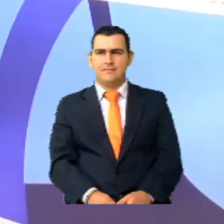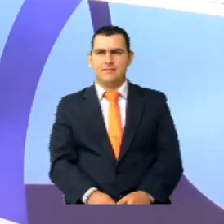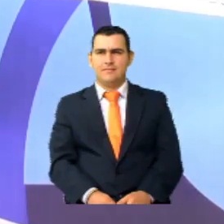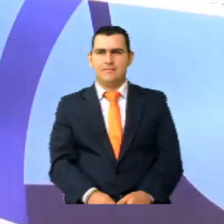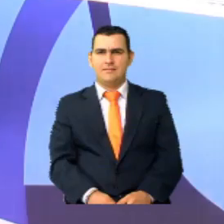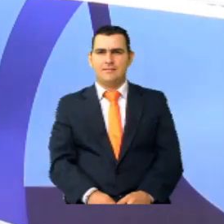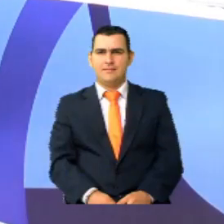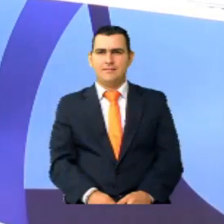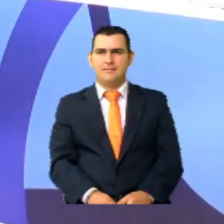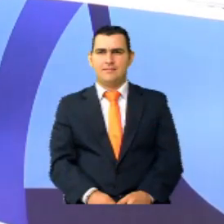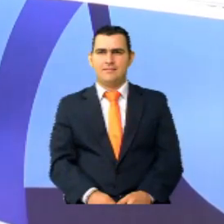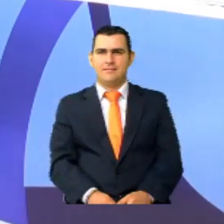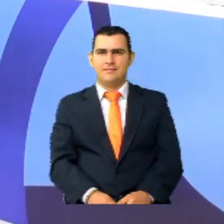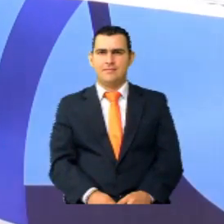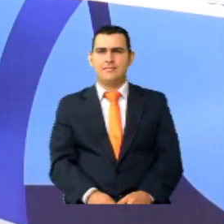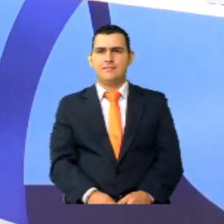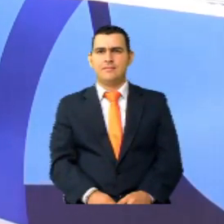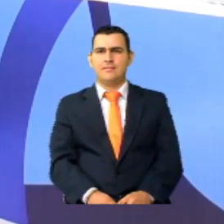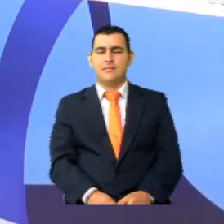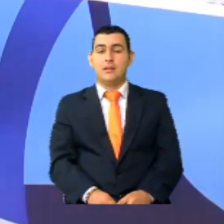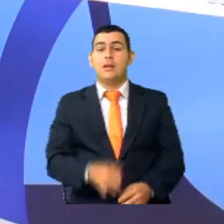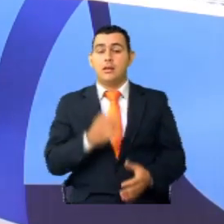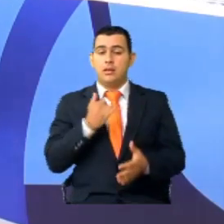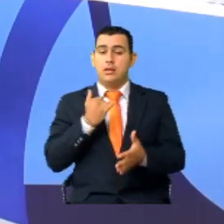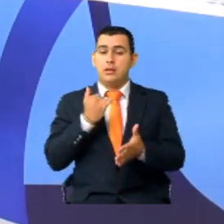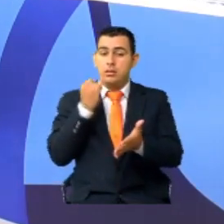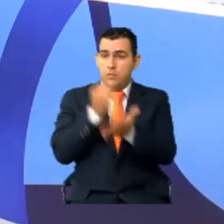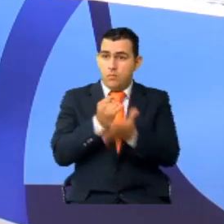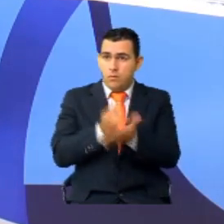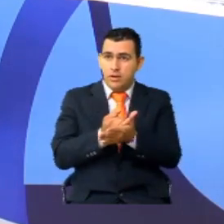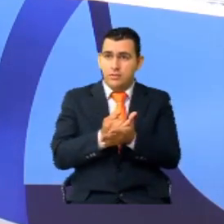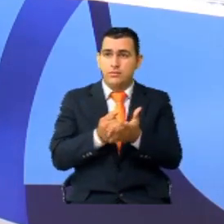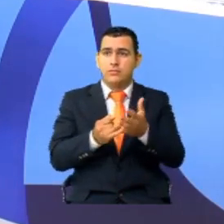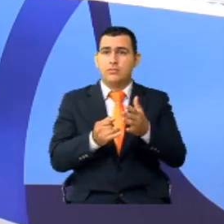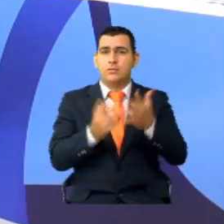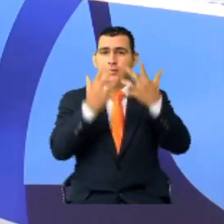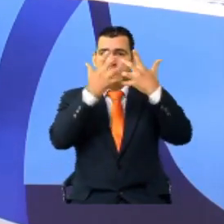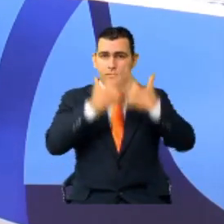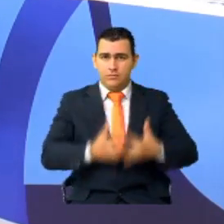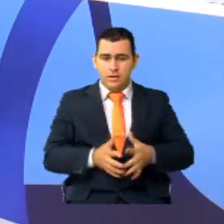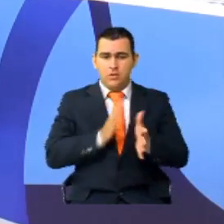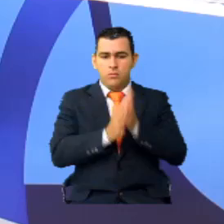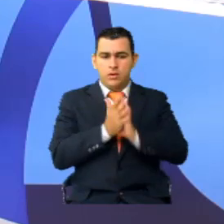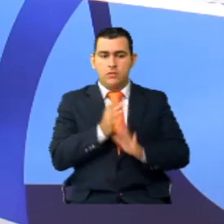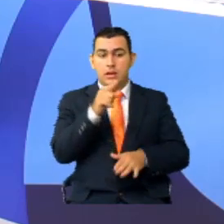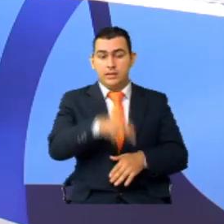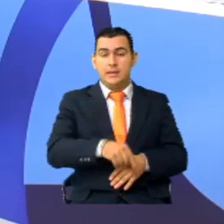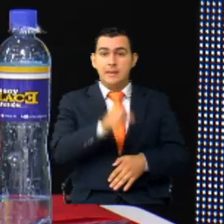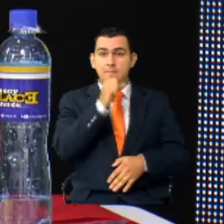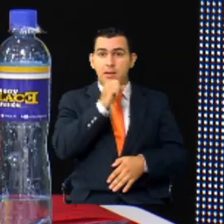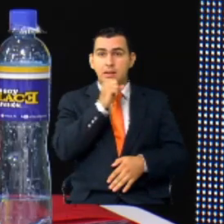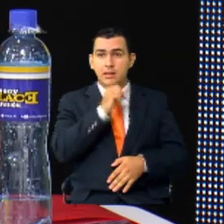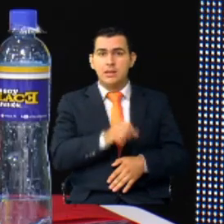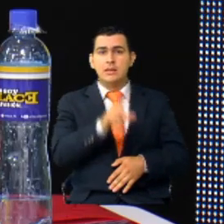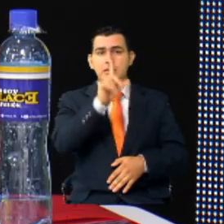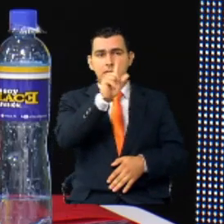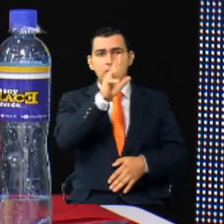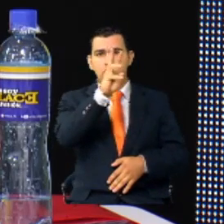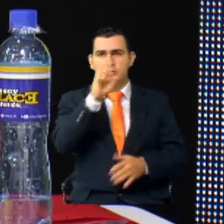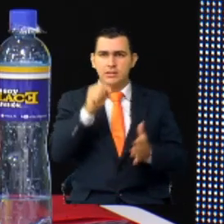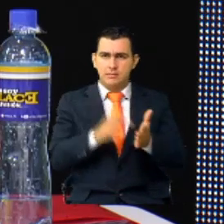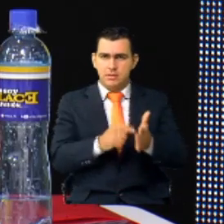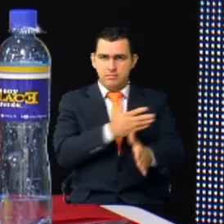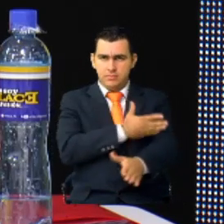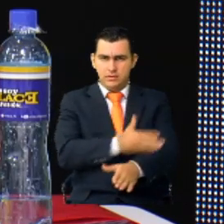Pagando por impuesto de industria y comercio cifras cercanas, solo Ecopetrol, cifras cercanas a los 180 mil millones de